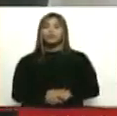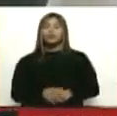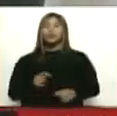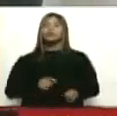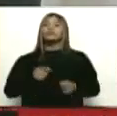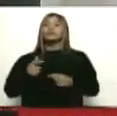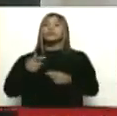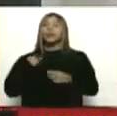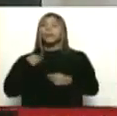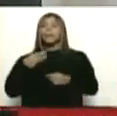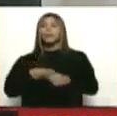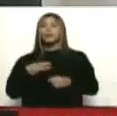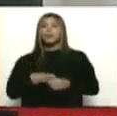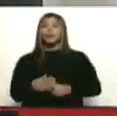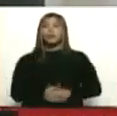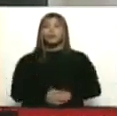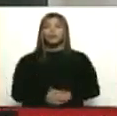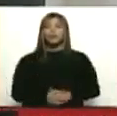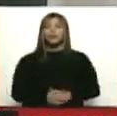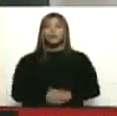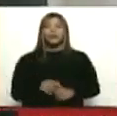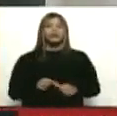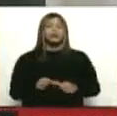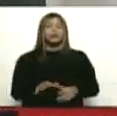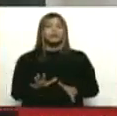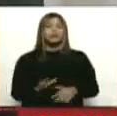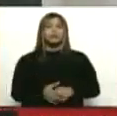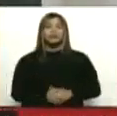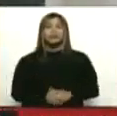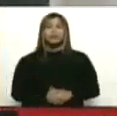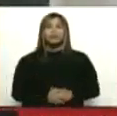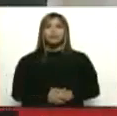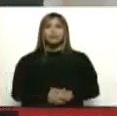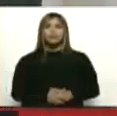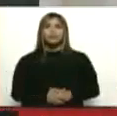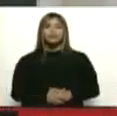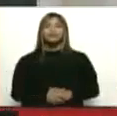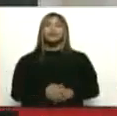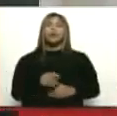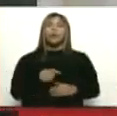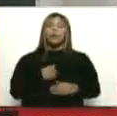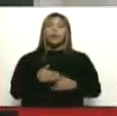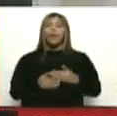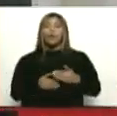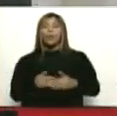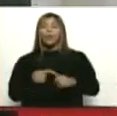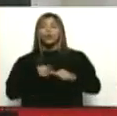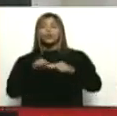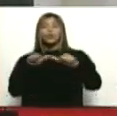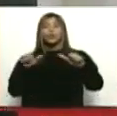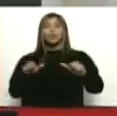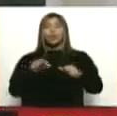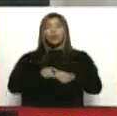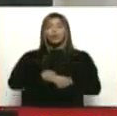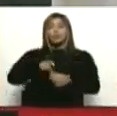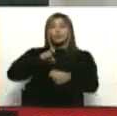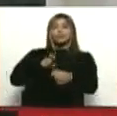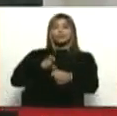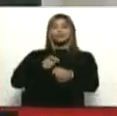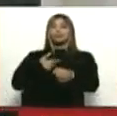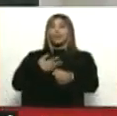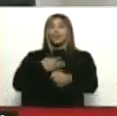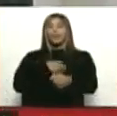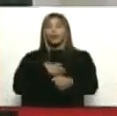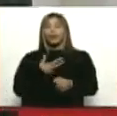transporte petróleo de Venezuela. Y así, o sea, básicamente nos va dejando fuera del sistema financiero internacional.